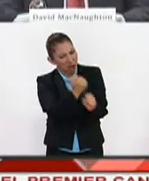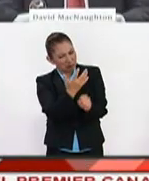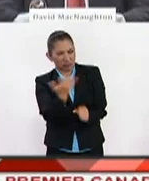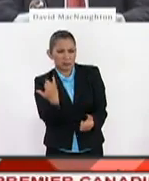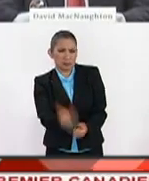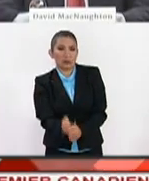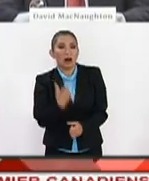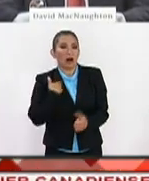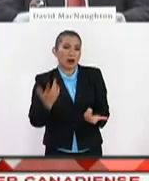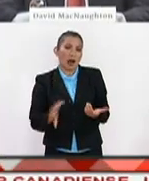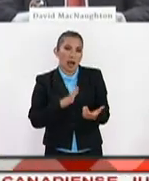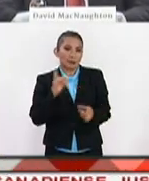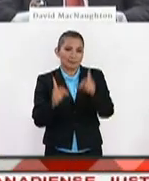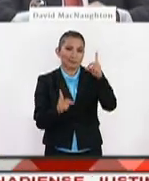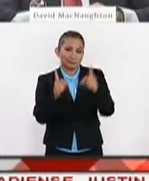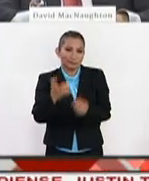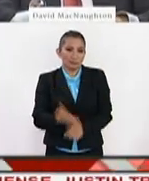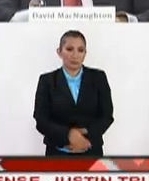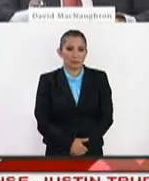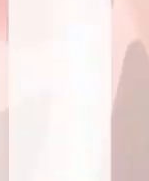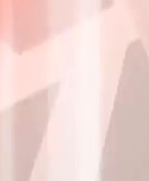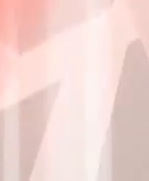contrario se generará incertidumbre.